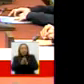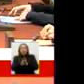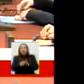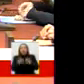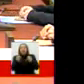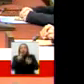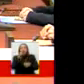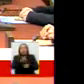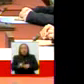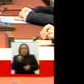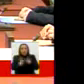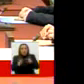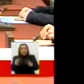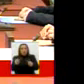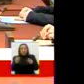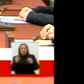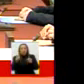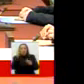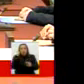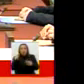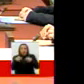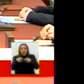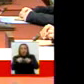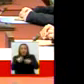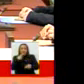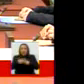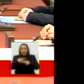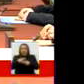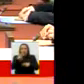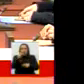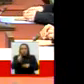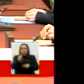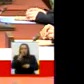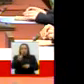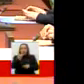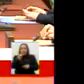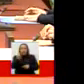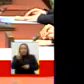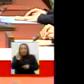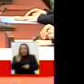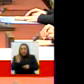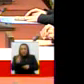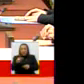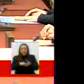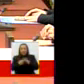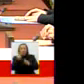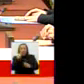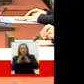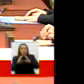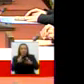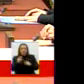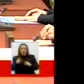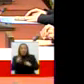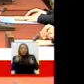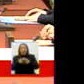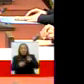Y esta vía, herramienta necesarísima para la comunicación denominada Twitter. El ser